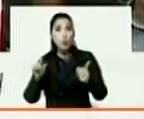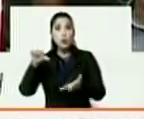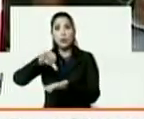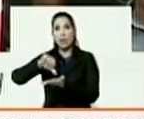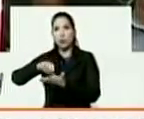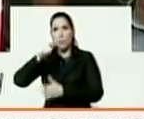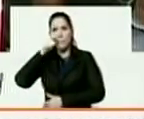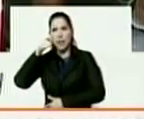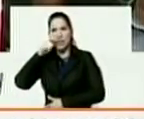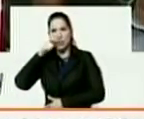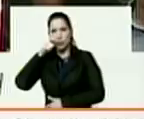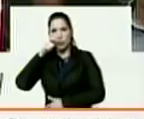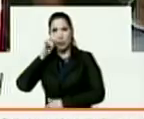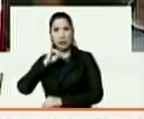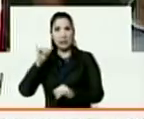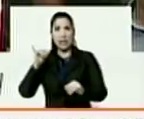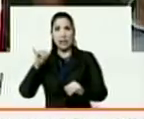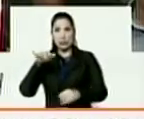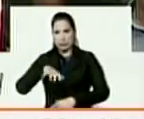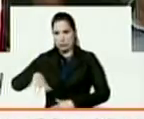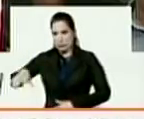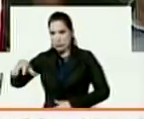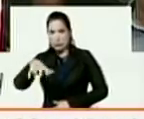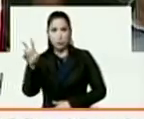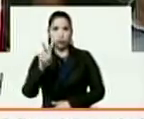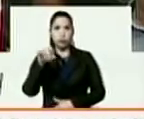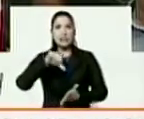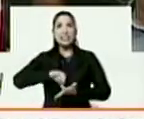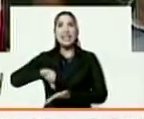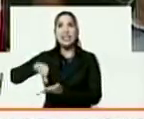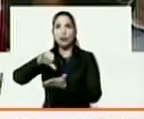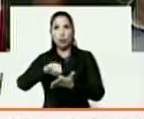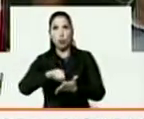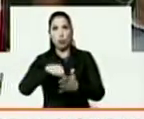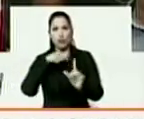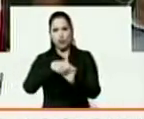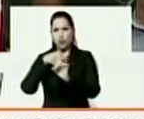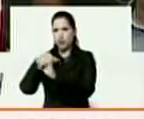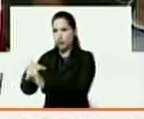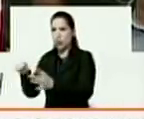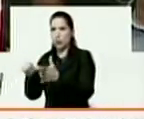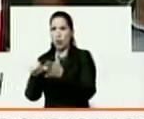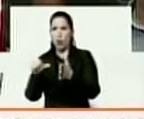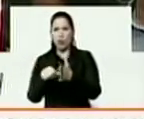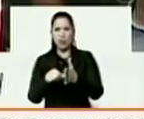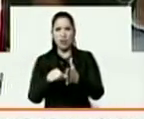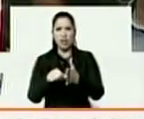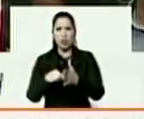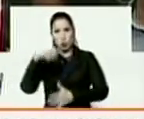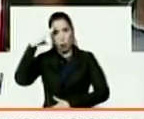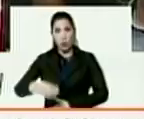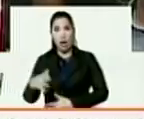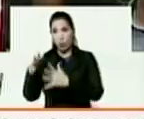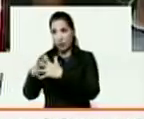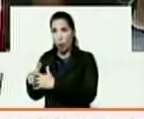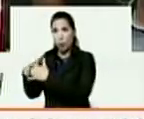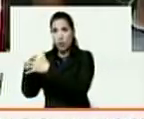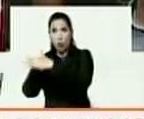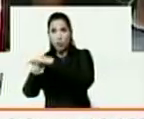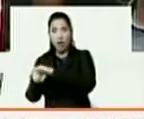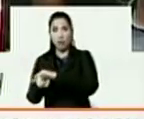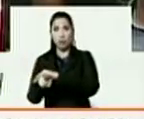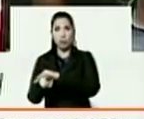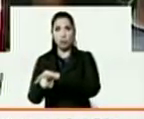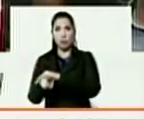y así estaba repartido el país entre otras operaciones que eran centros de torturas donde operaban soldados de eeuu eran los que